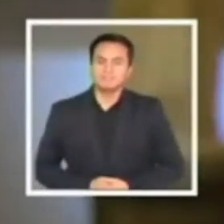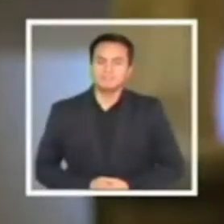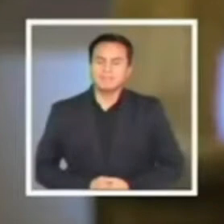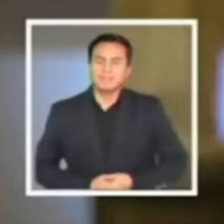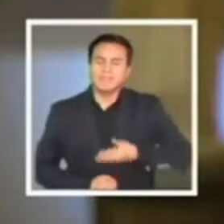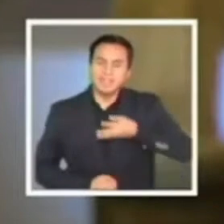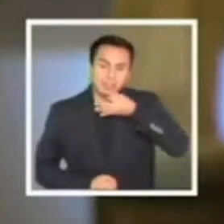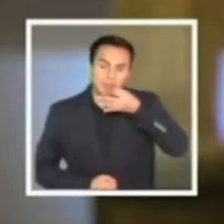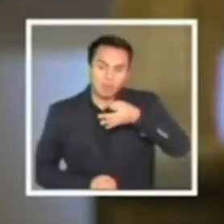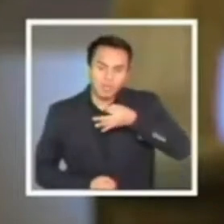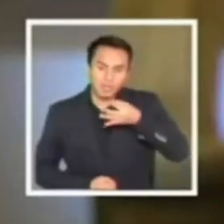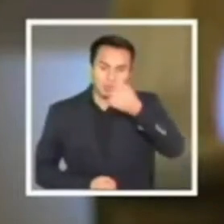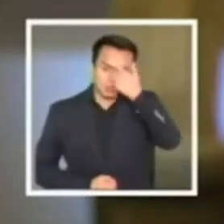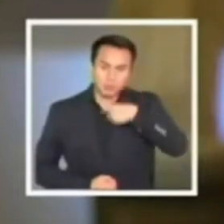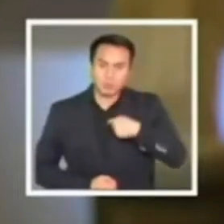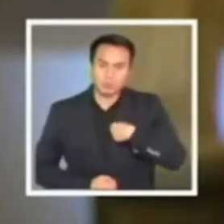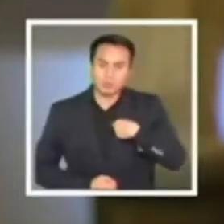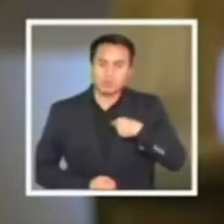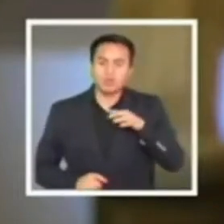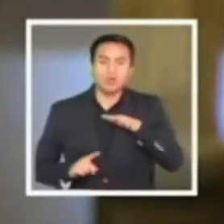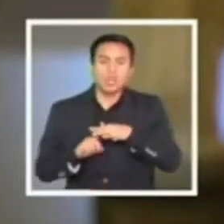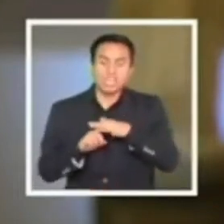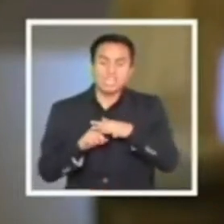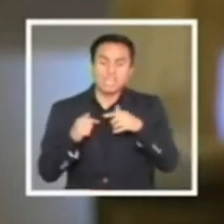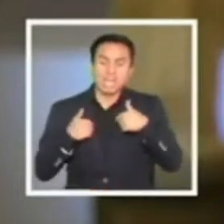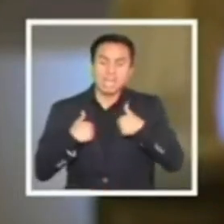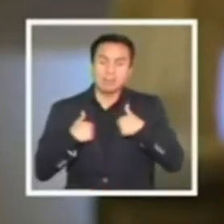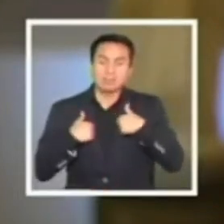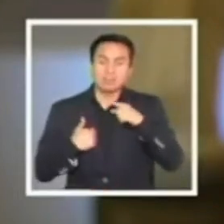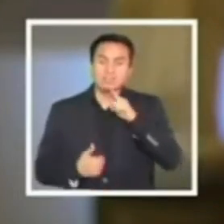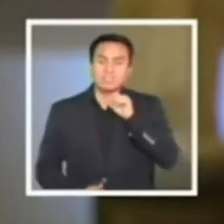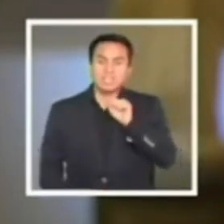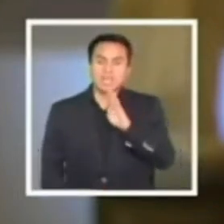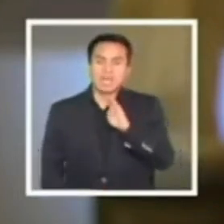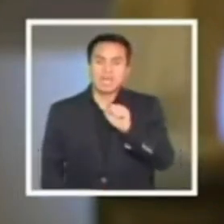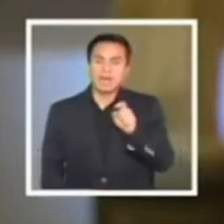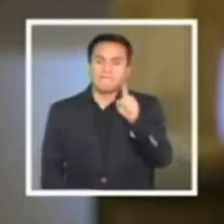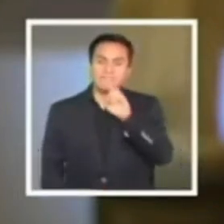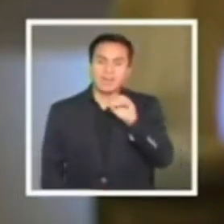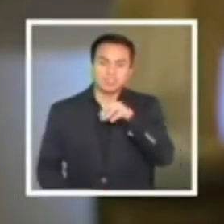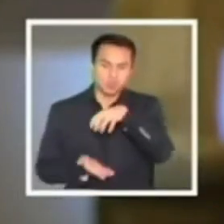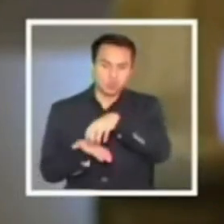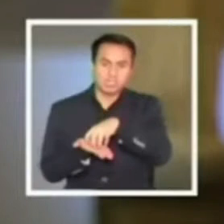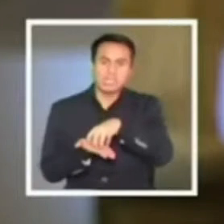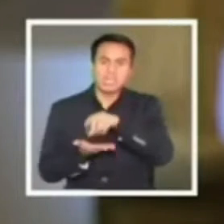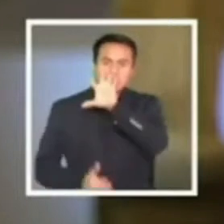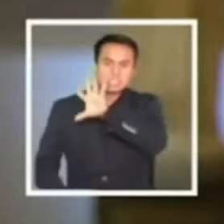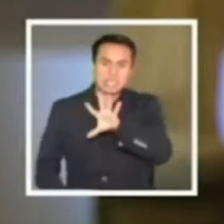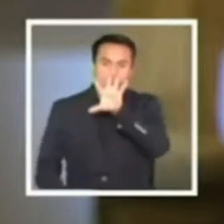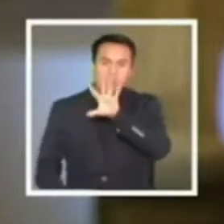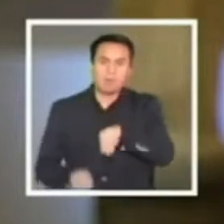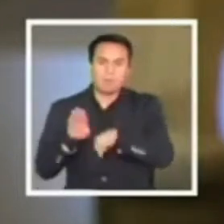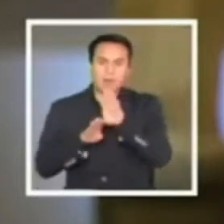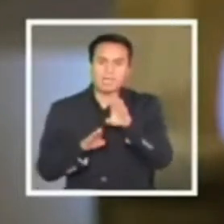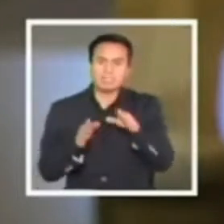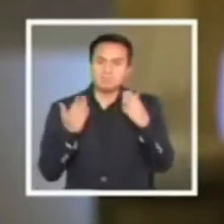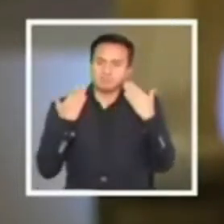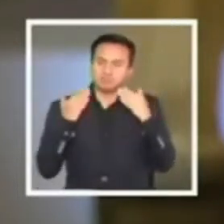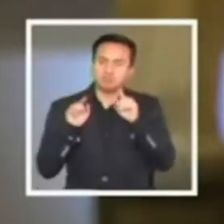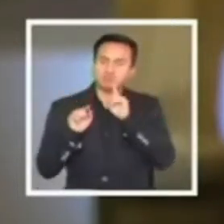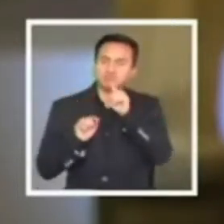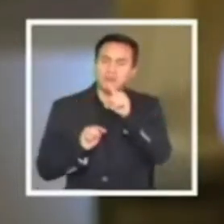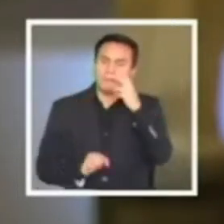les cuento que soy originario de Tabasco, el estado más tropical de